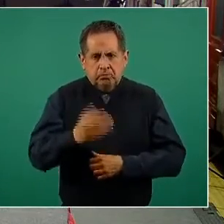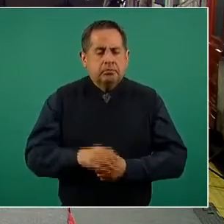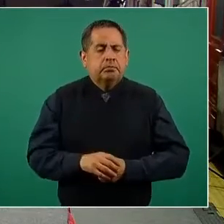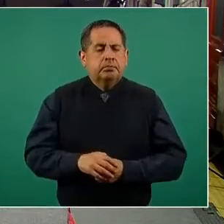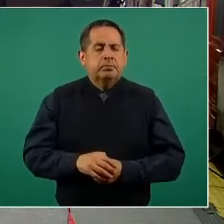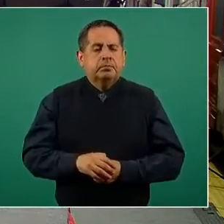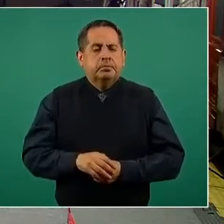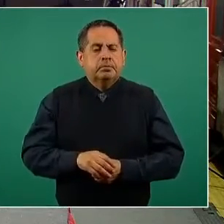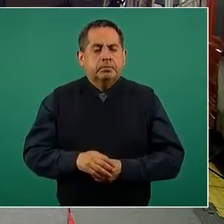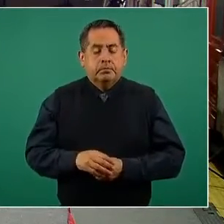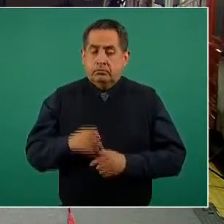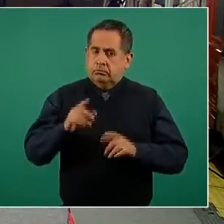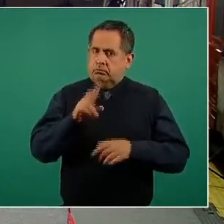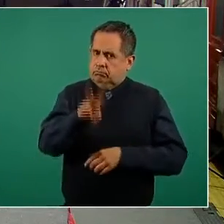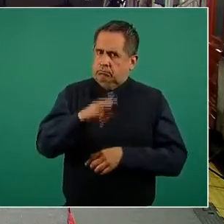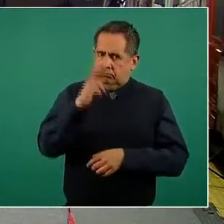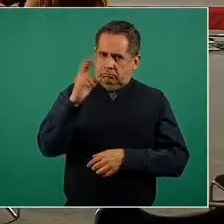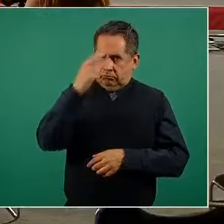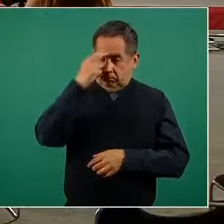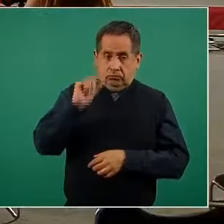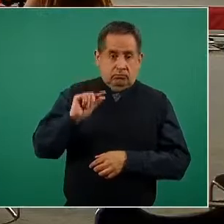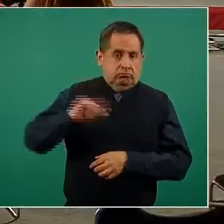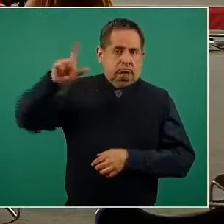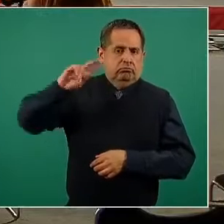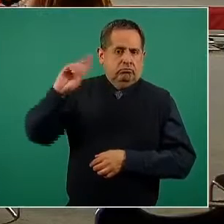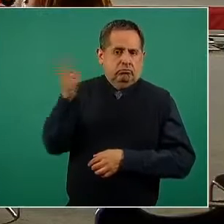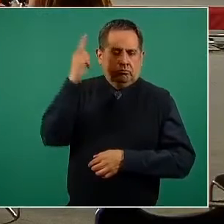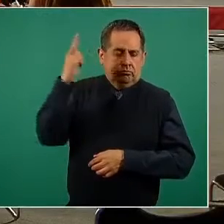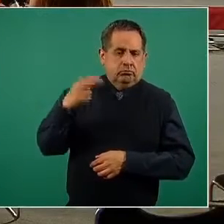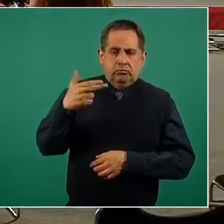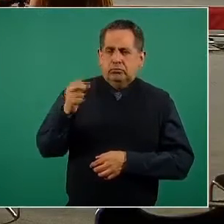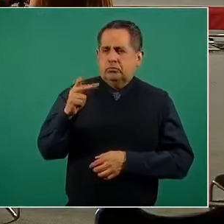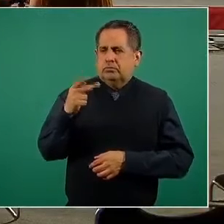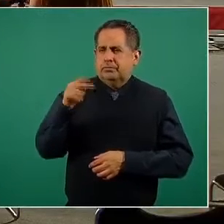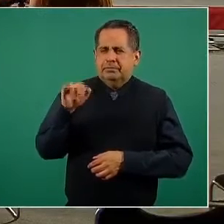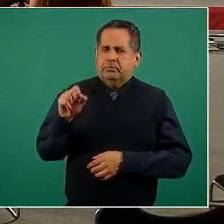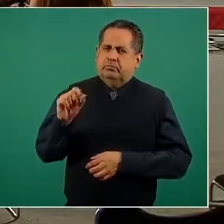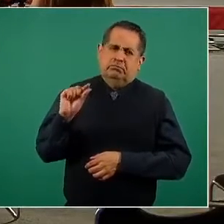Sí, efectivamente, Johns Hopkins es una universidad muy respetable.